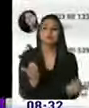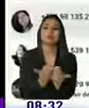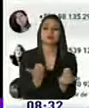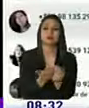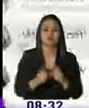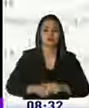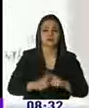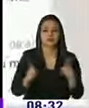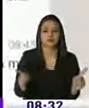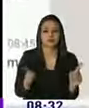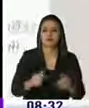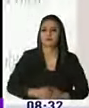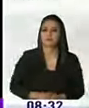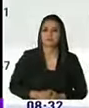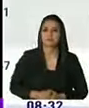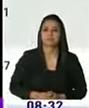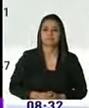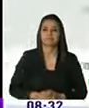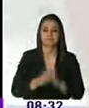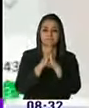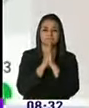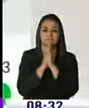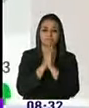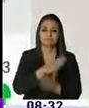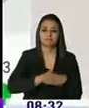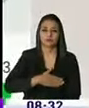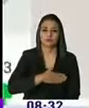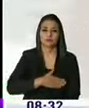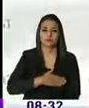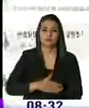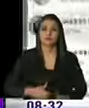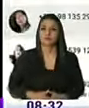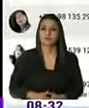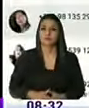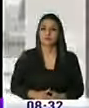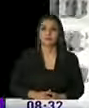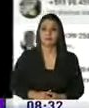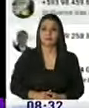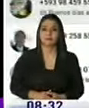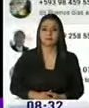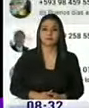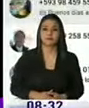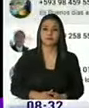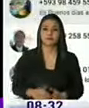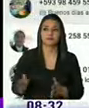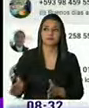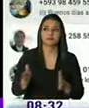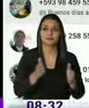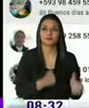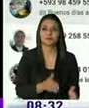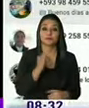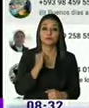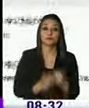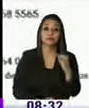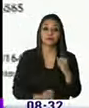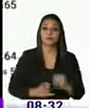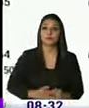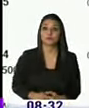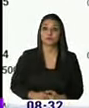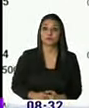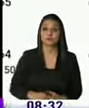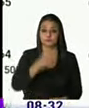fin, insalubridad, ahí está. Ahí está. Todo lo que ustedes saben, Giovanni Calles. Y finalmente, Mahatmea. Ahí